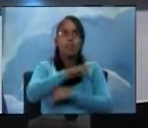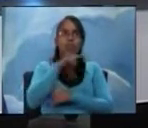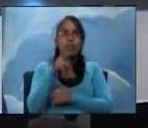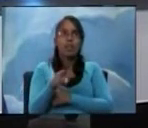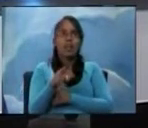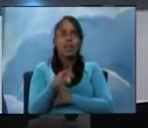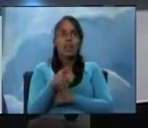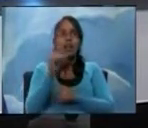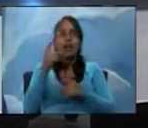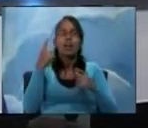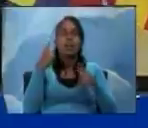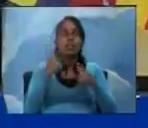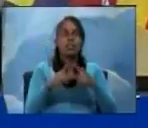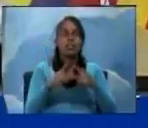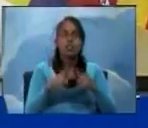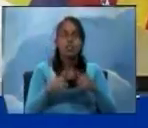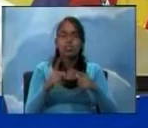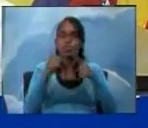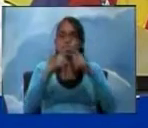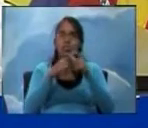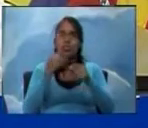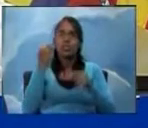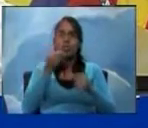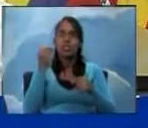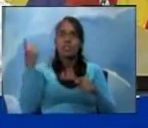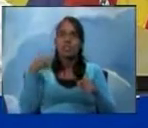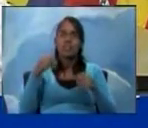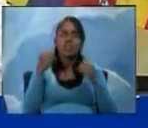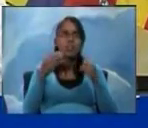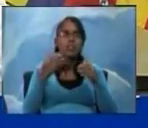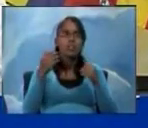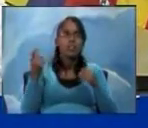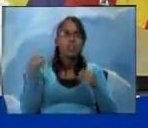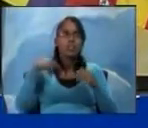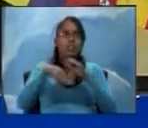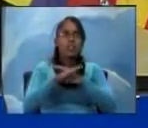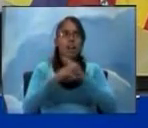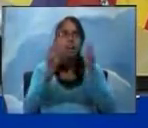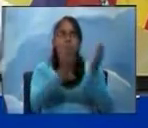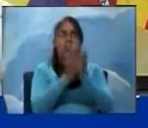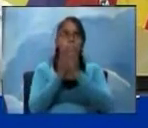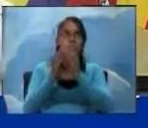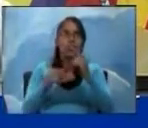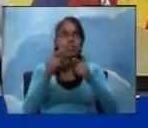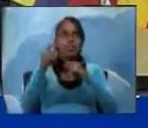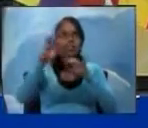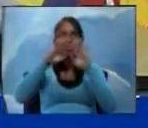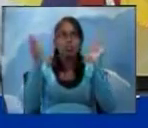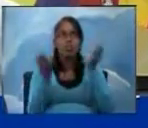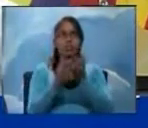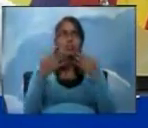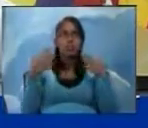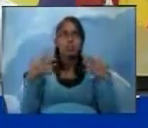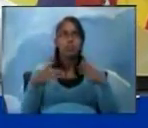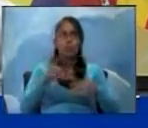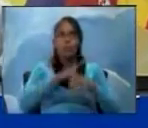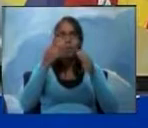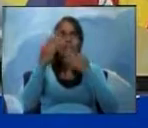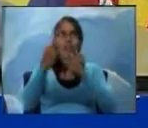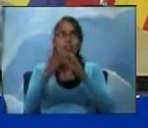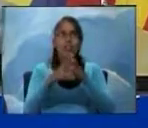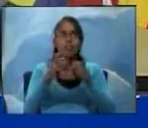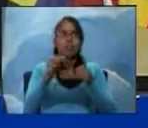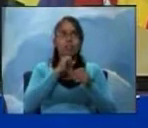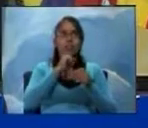él. ¡Ay! Los muchachitos tenían miedo de ir a la escuela. Todo el mundo temblaba delante de Gadareno, un